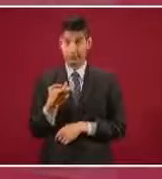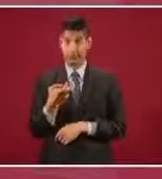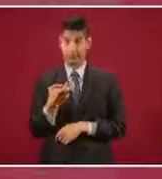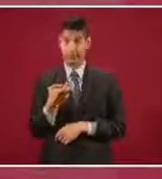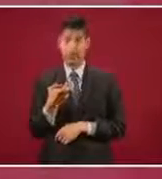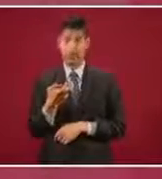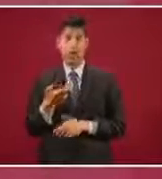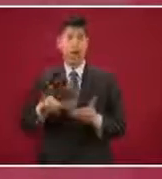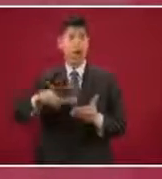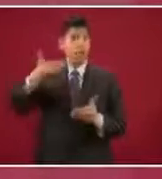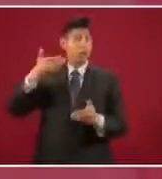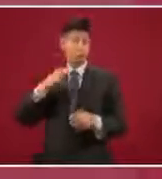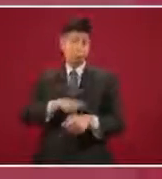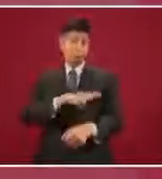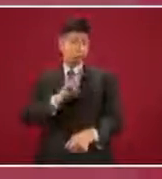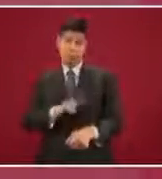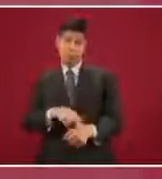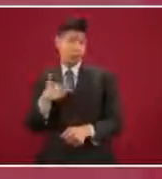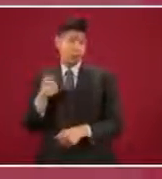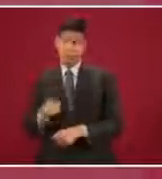era normal.